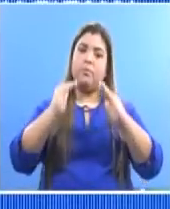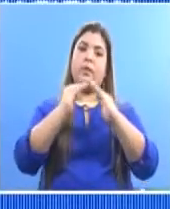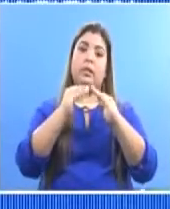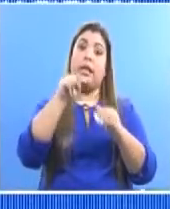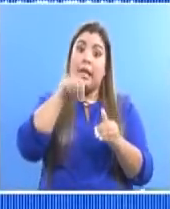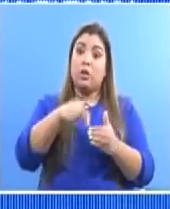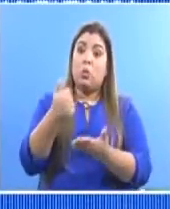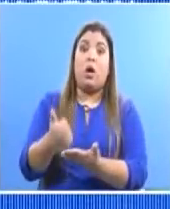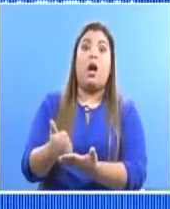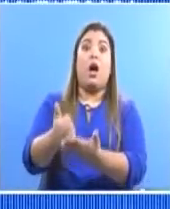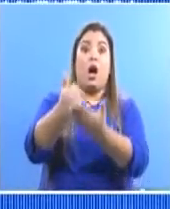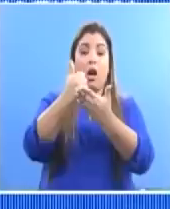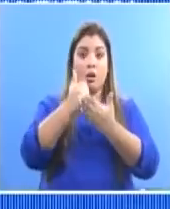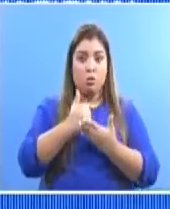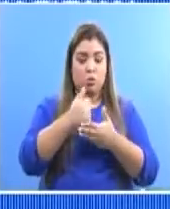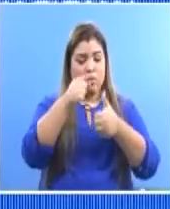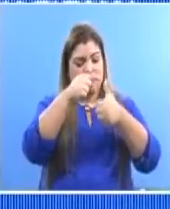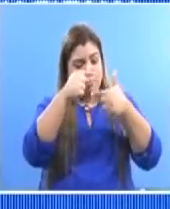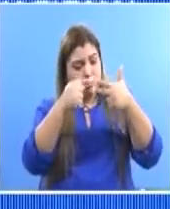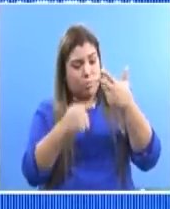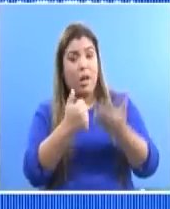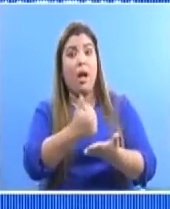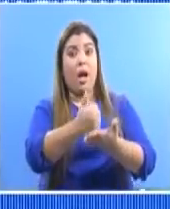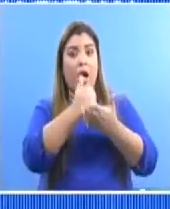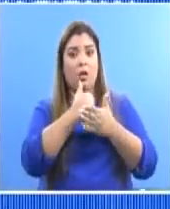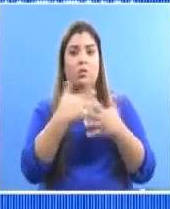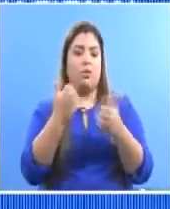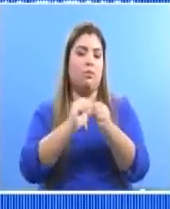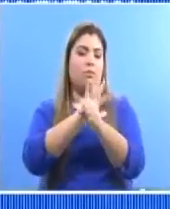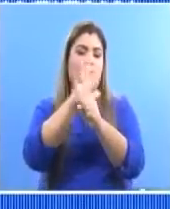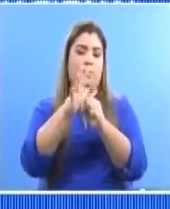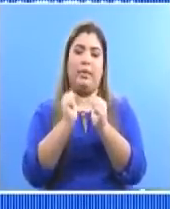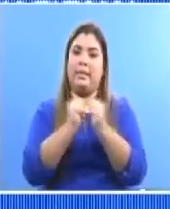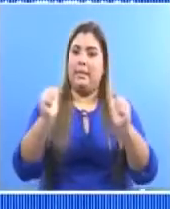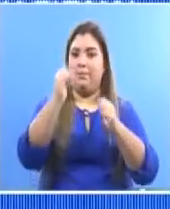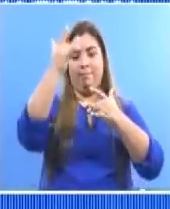herramientas eficaces para prevenir el contagio del COVID-19.